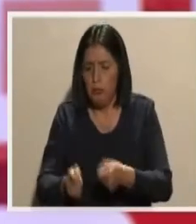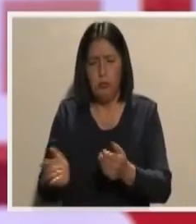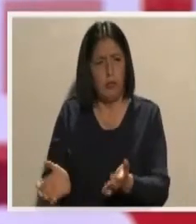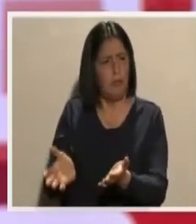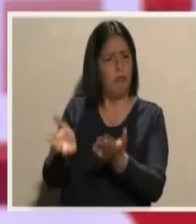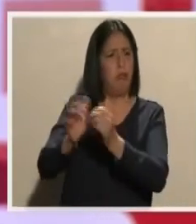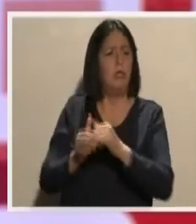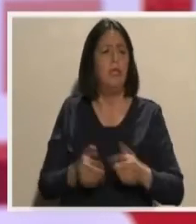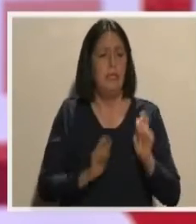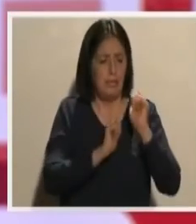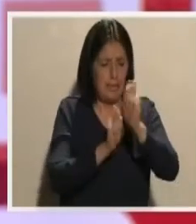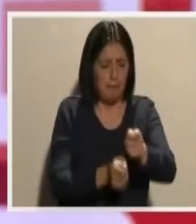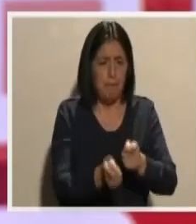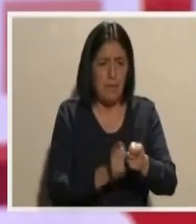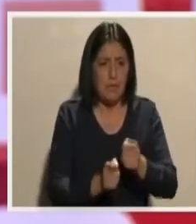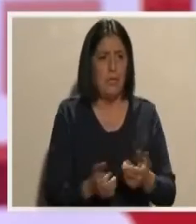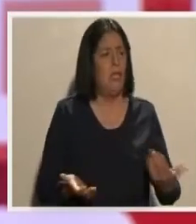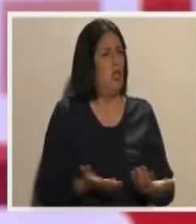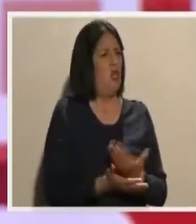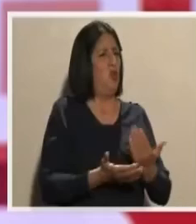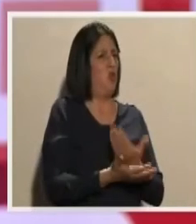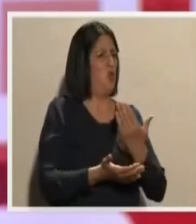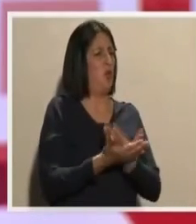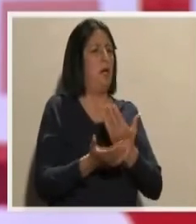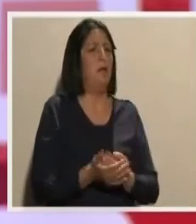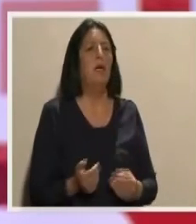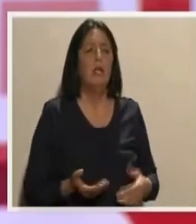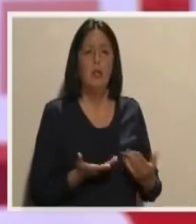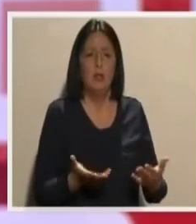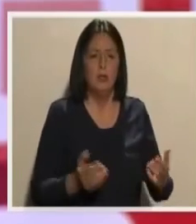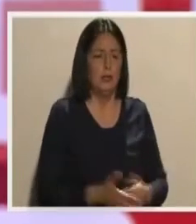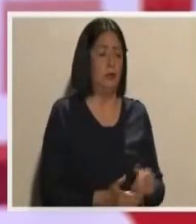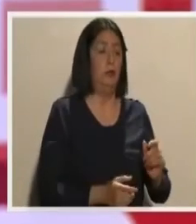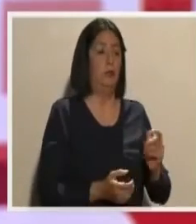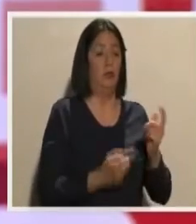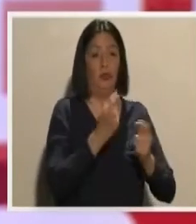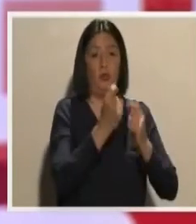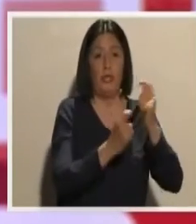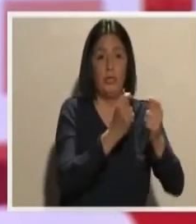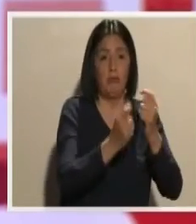pero también los nuevos motores, el turismo y la gastronomía.